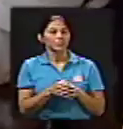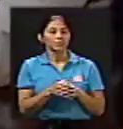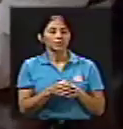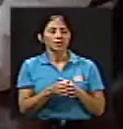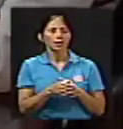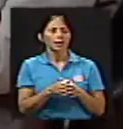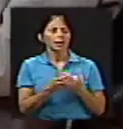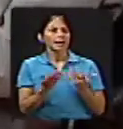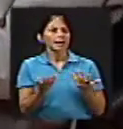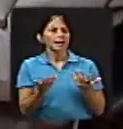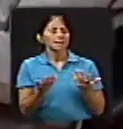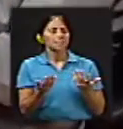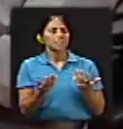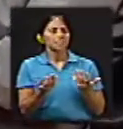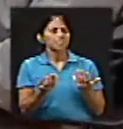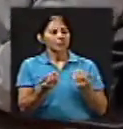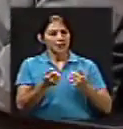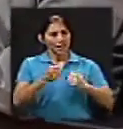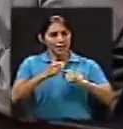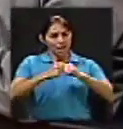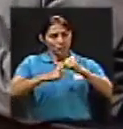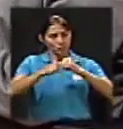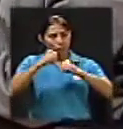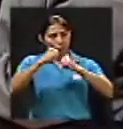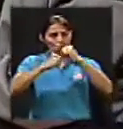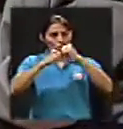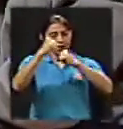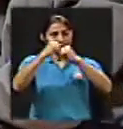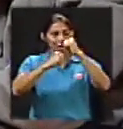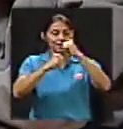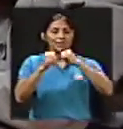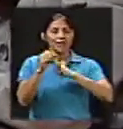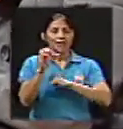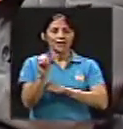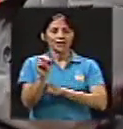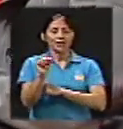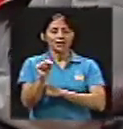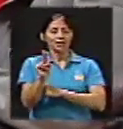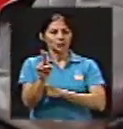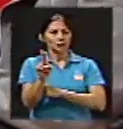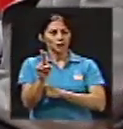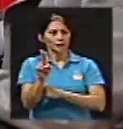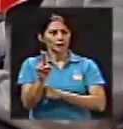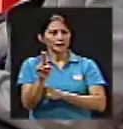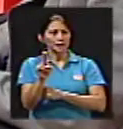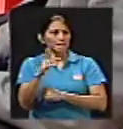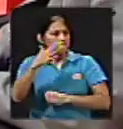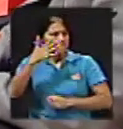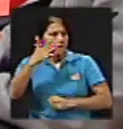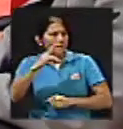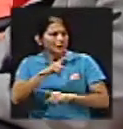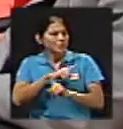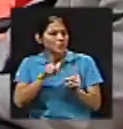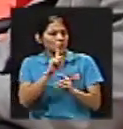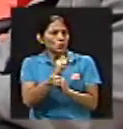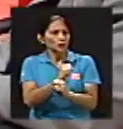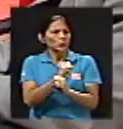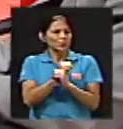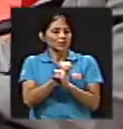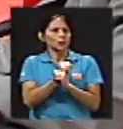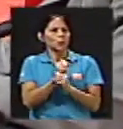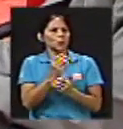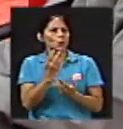me parece que en la estructura de Naciones Unidas no estoy seguro de si alguna